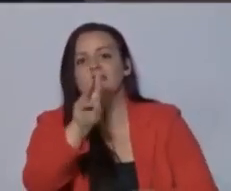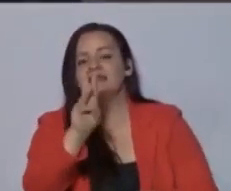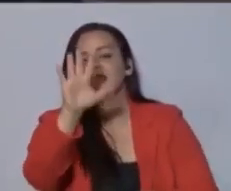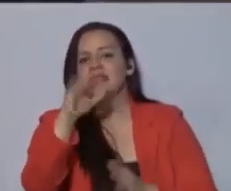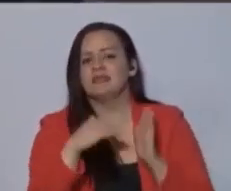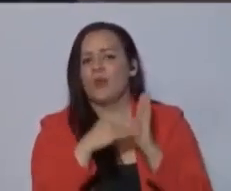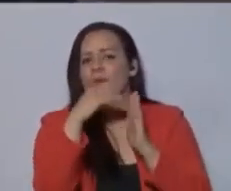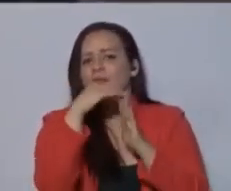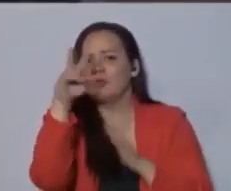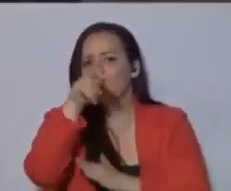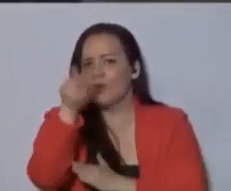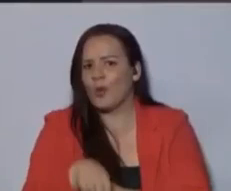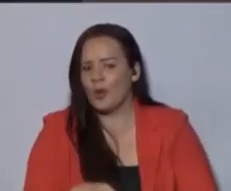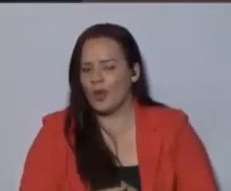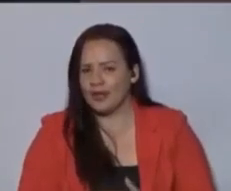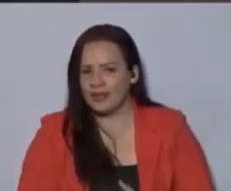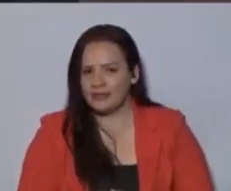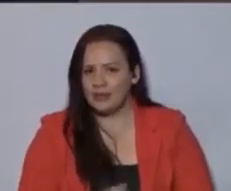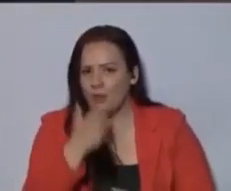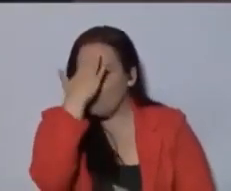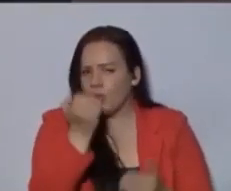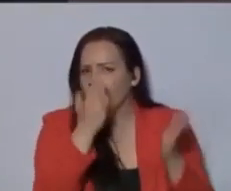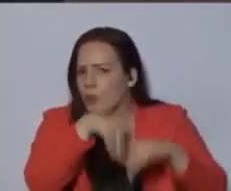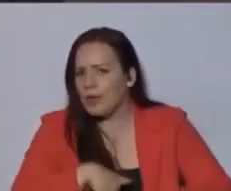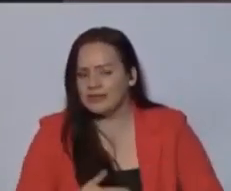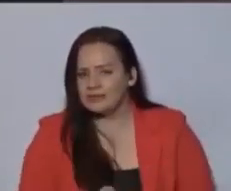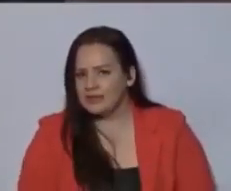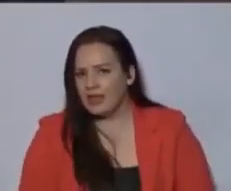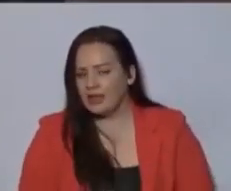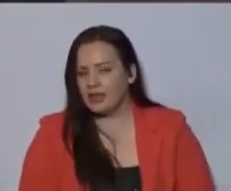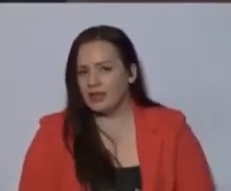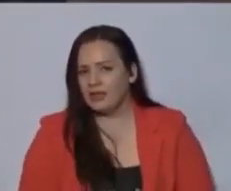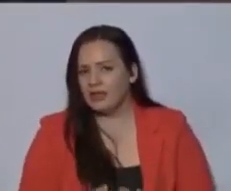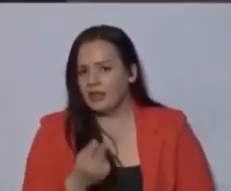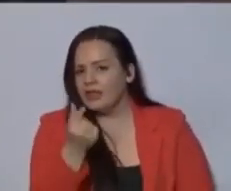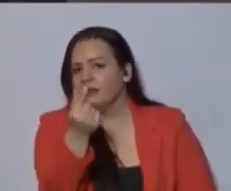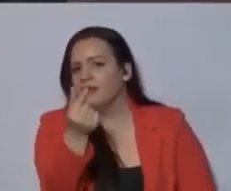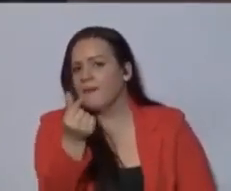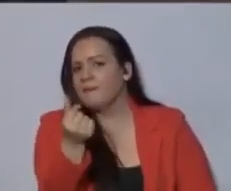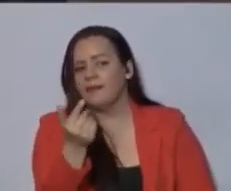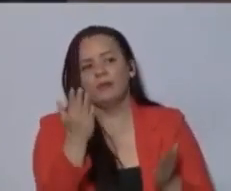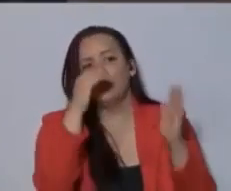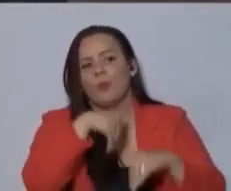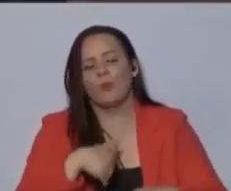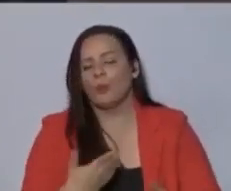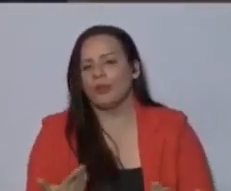65,000 millones de colones. ¿Por qué no están esos colones,